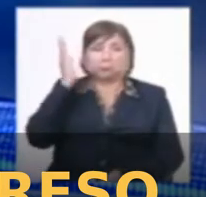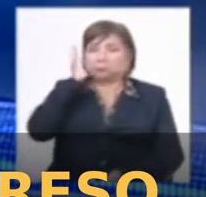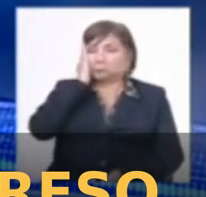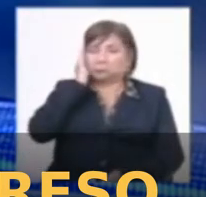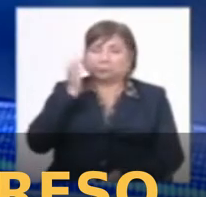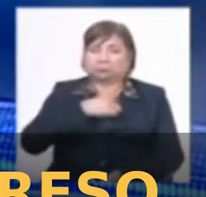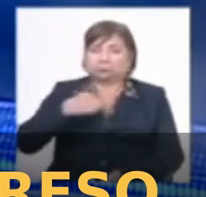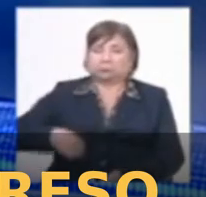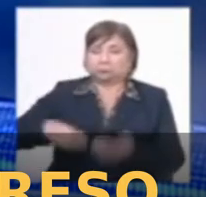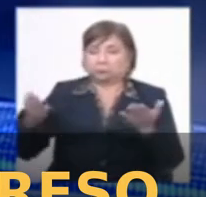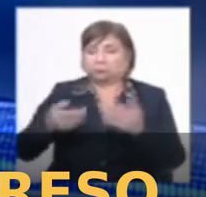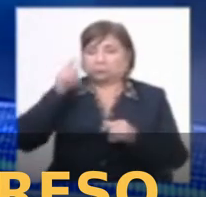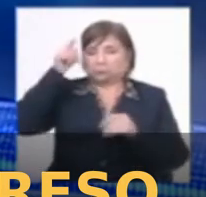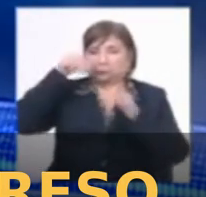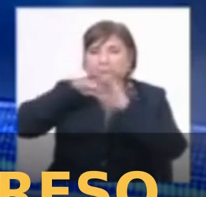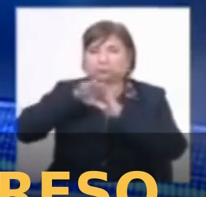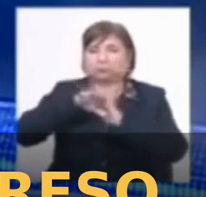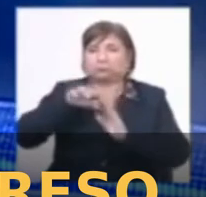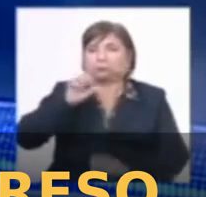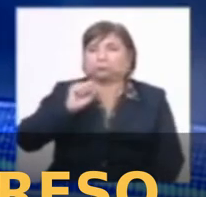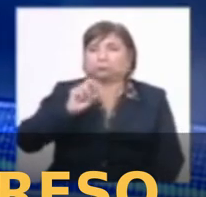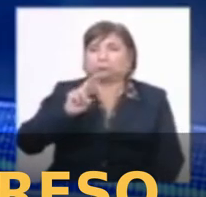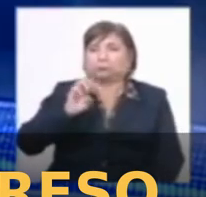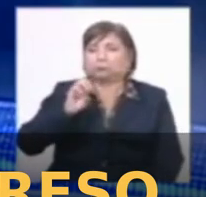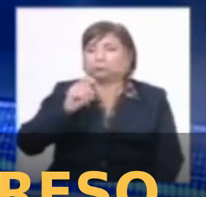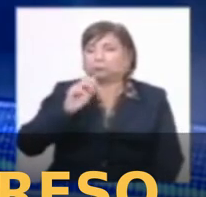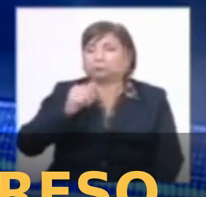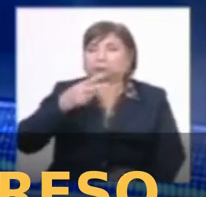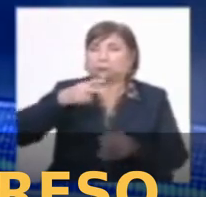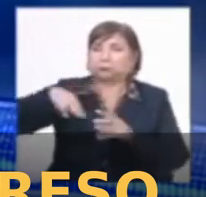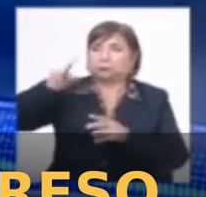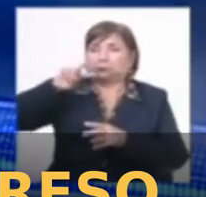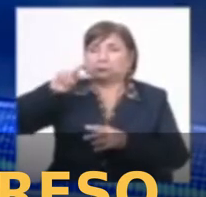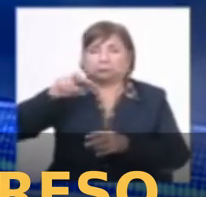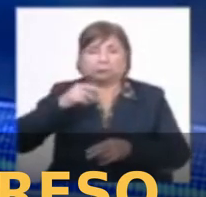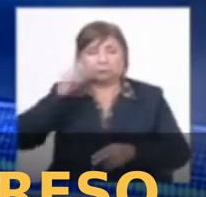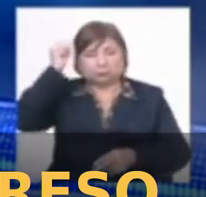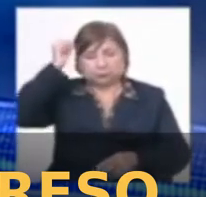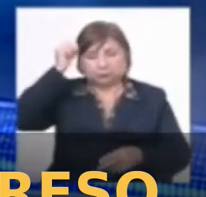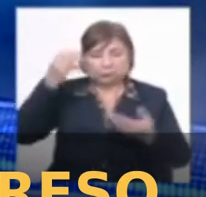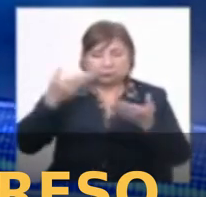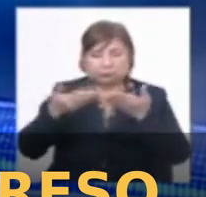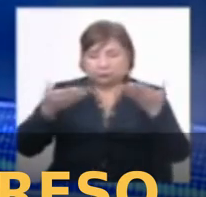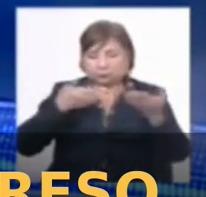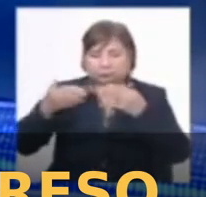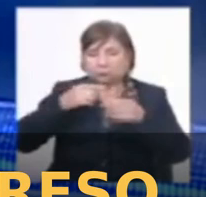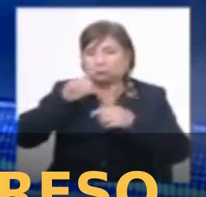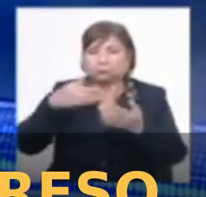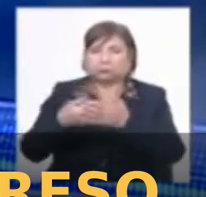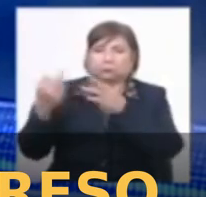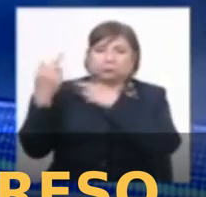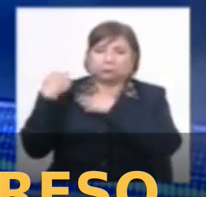ministro estaba precisamente adentro de la casa de Zarratea, en el segundo piso. Los sobrinos del presidente estaban coordinando todo por